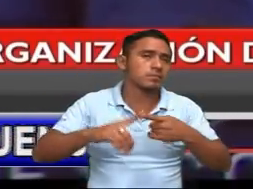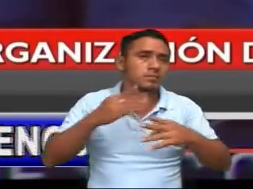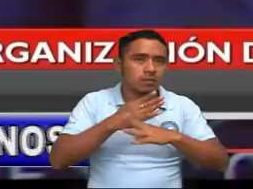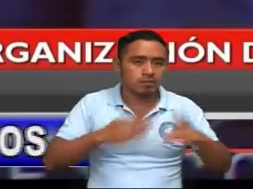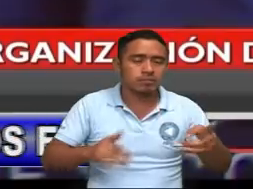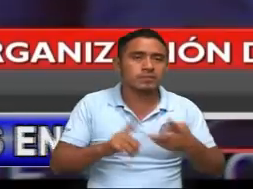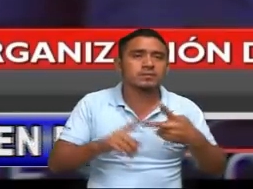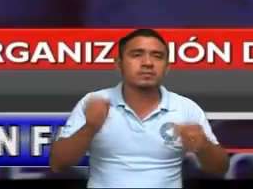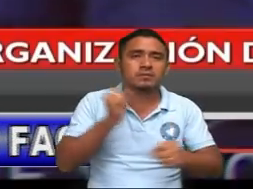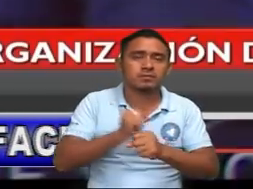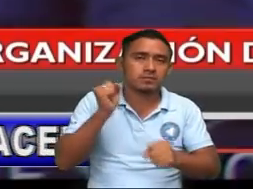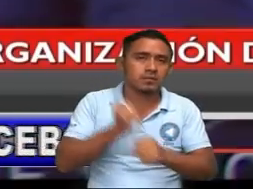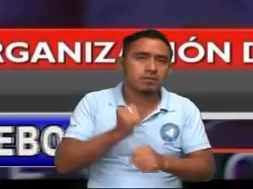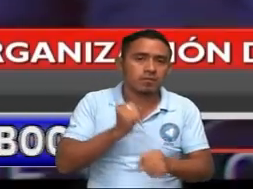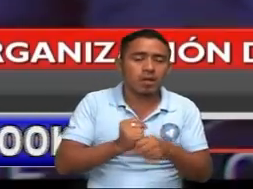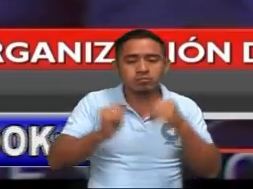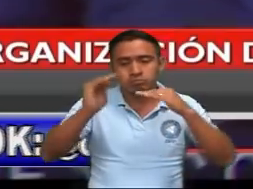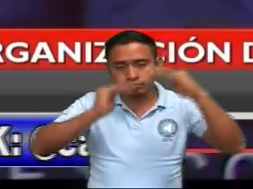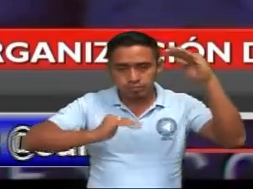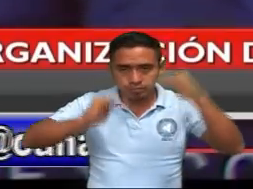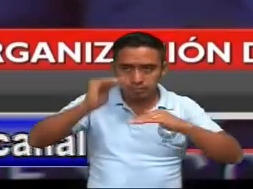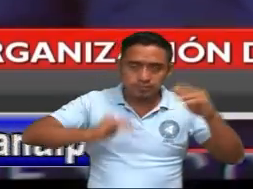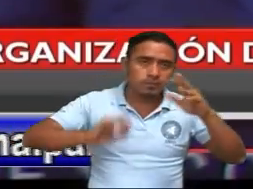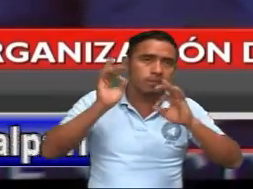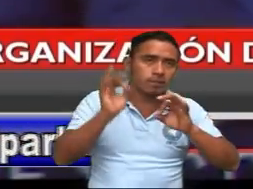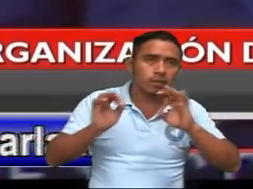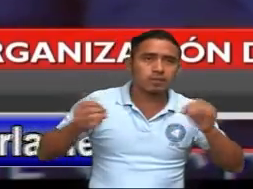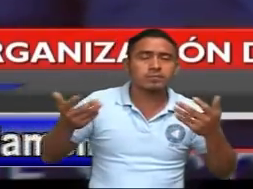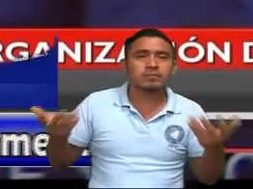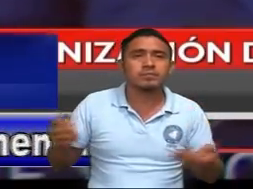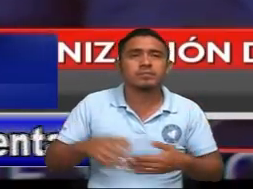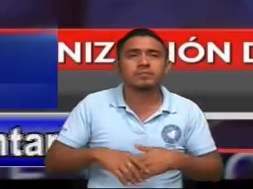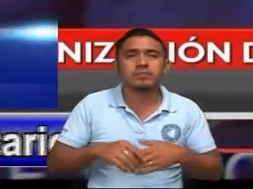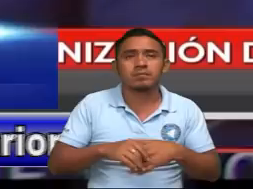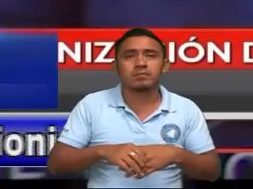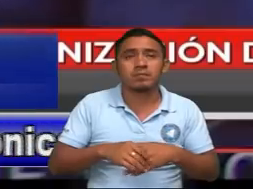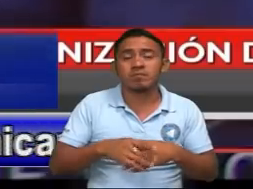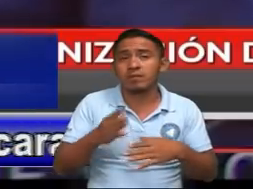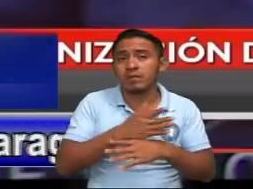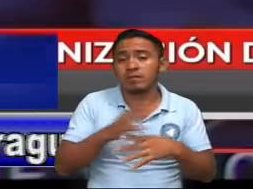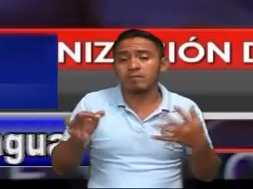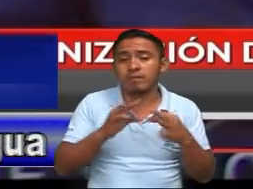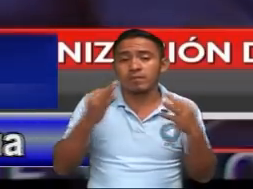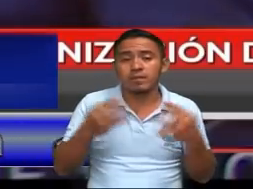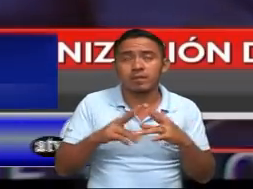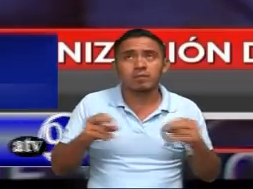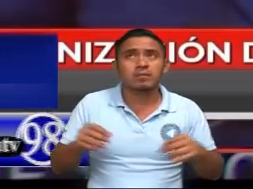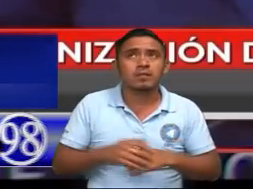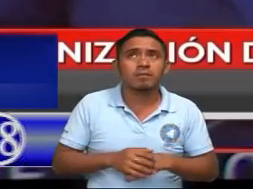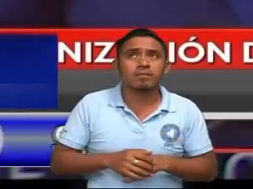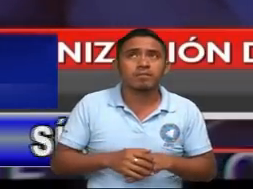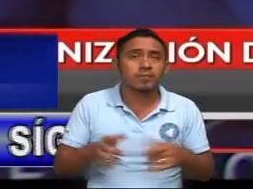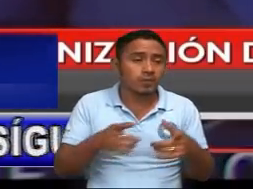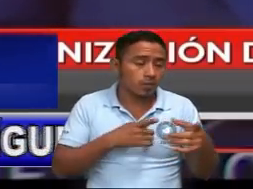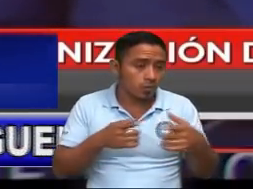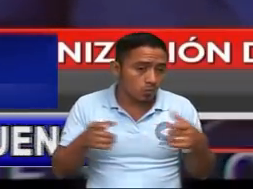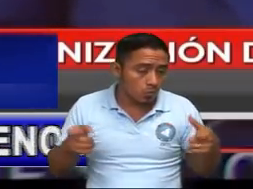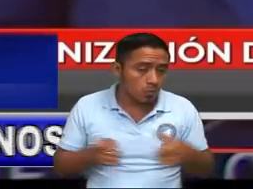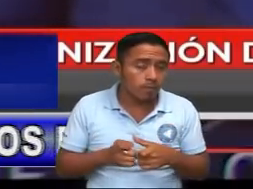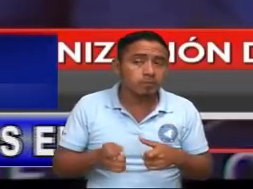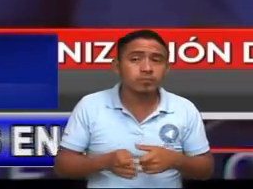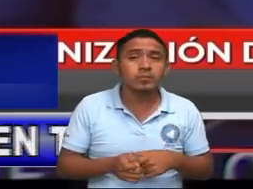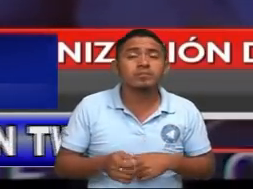el trabajo, la estabilidad y la reconciliación de la familia nicaragüense. La delegación del Gobierno de Nicaragua reafirma